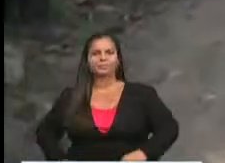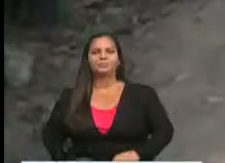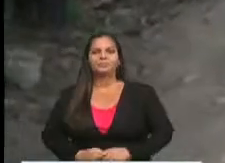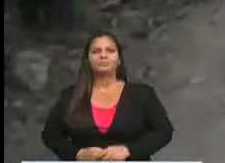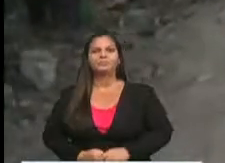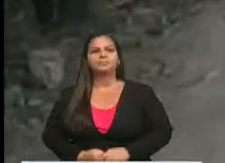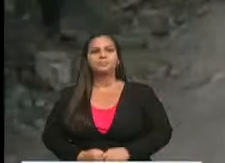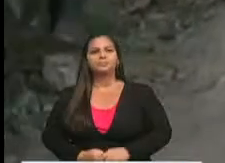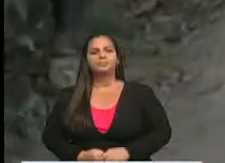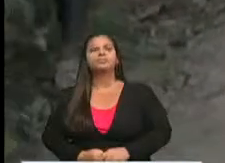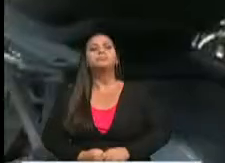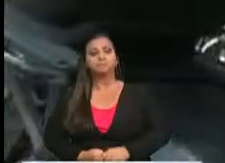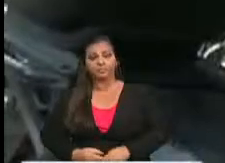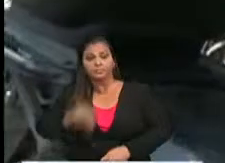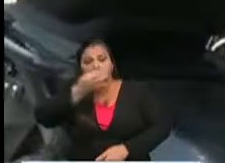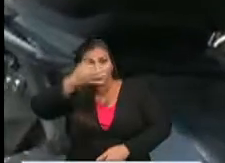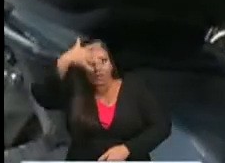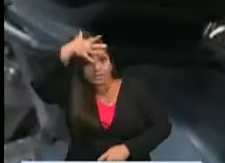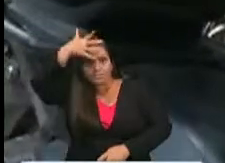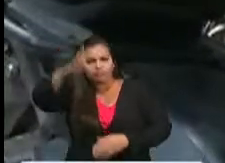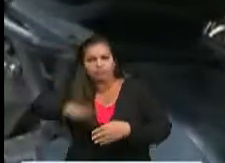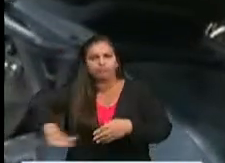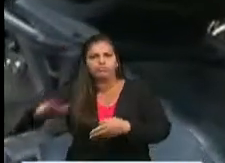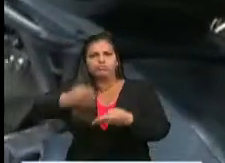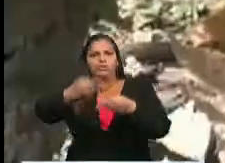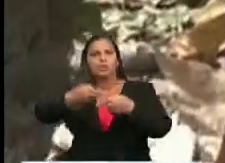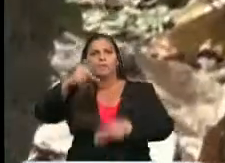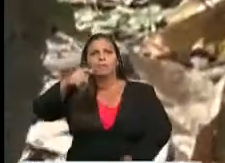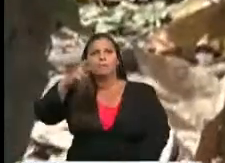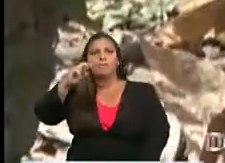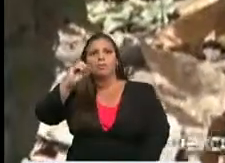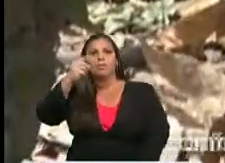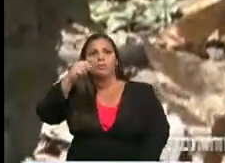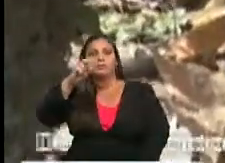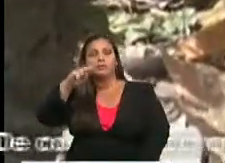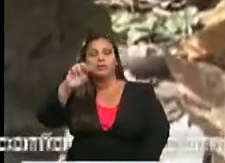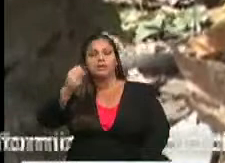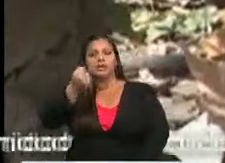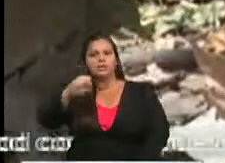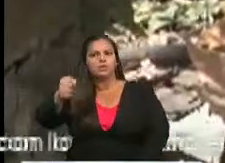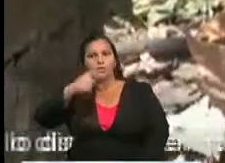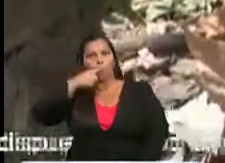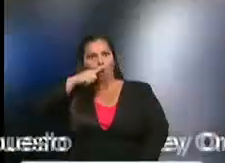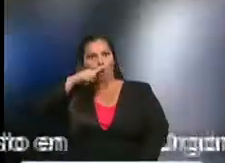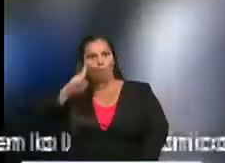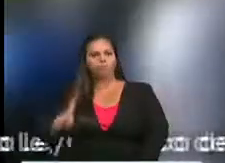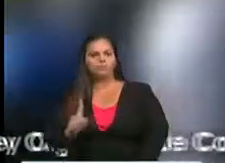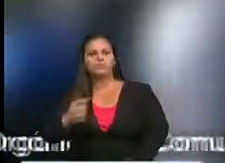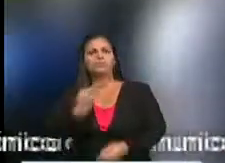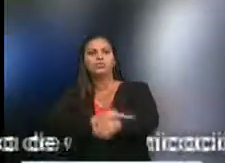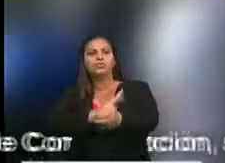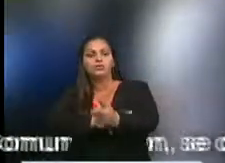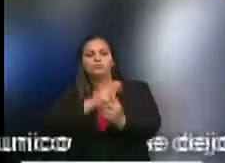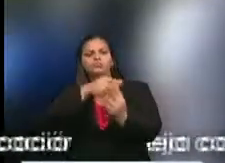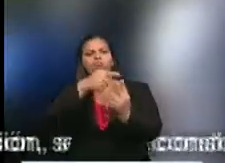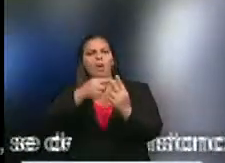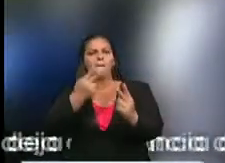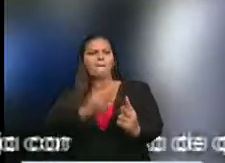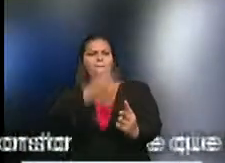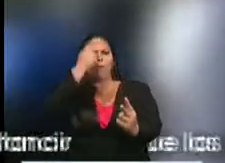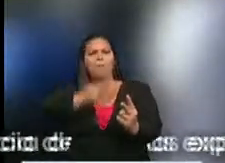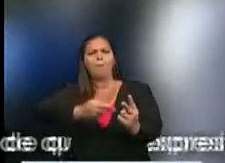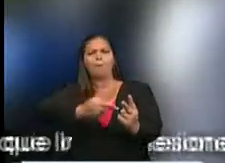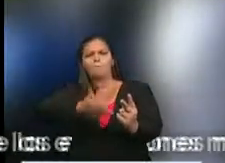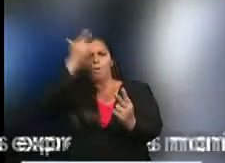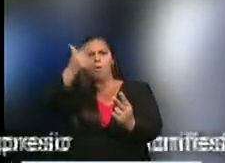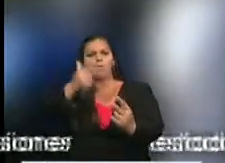El recinto del Progreso de Santo Domingo fue el escenario de una balacera en la que un hombre murió y otro resultó herido. Estaba almorzando, entonces llegó la